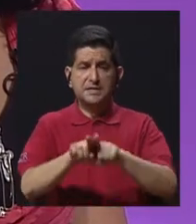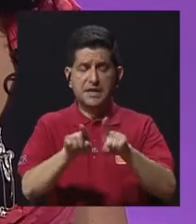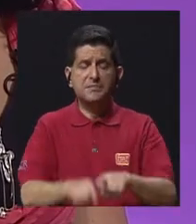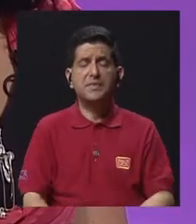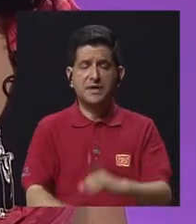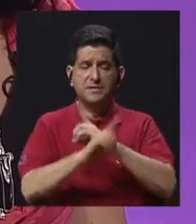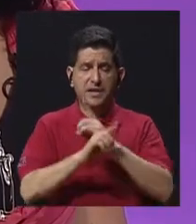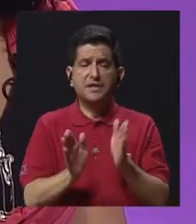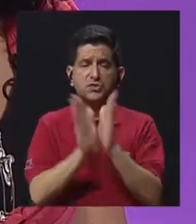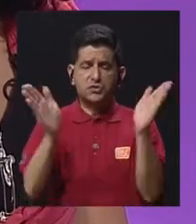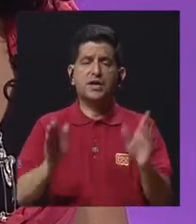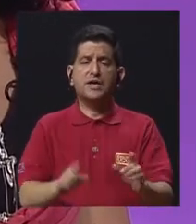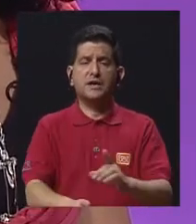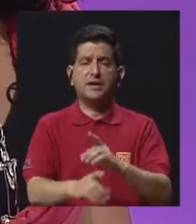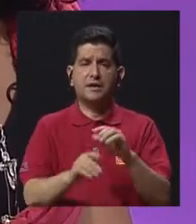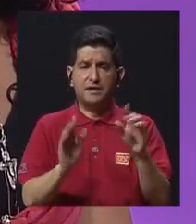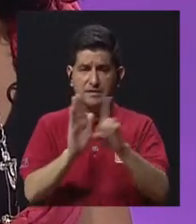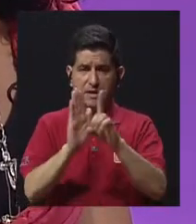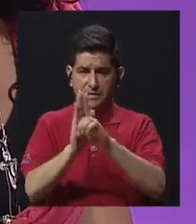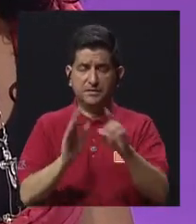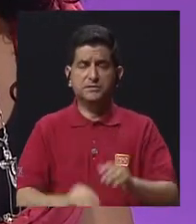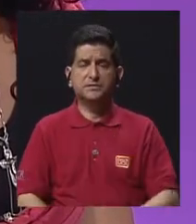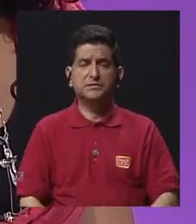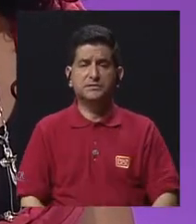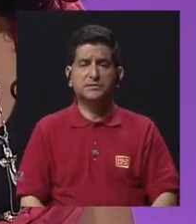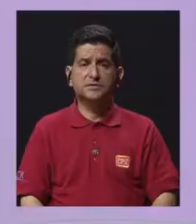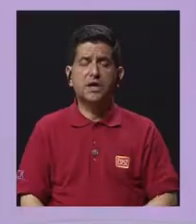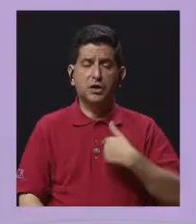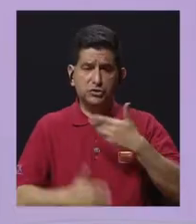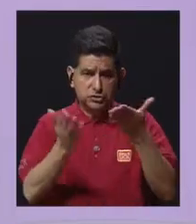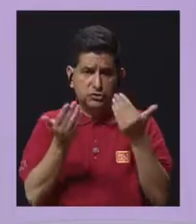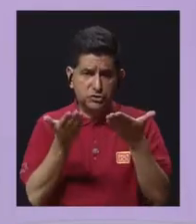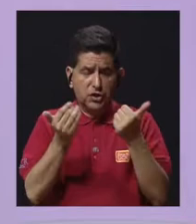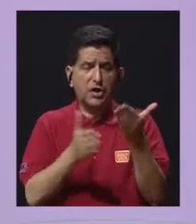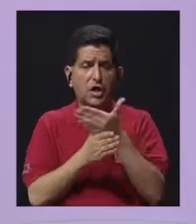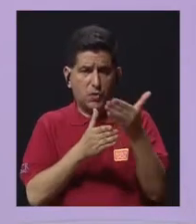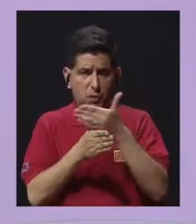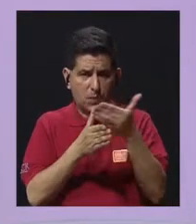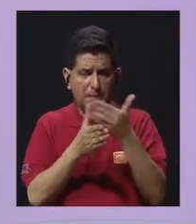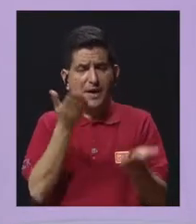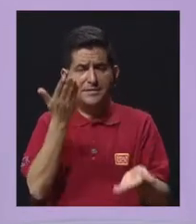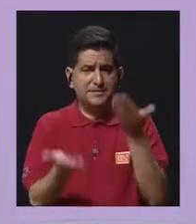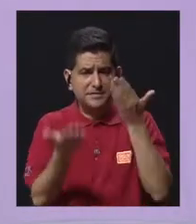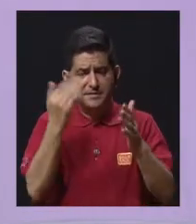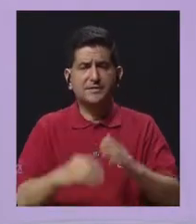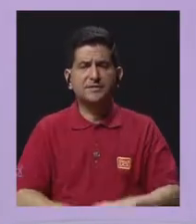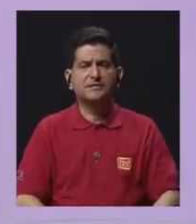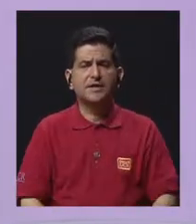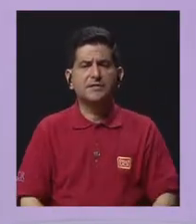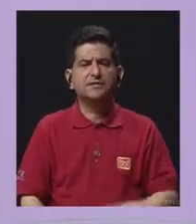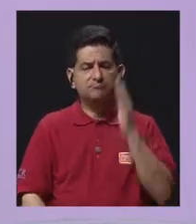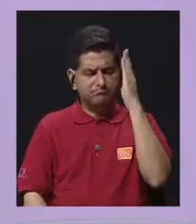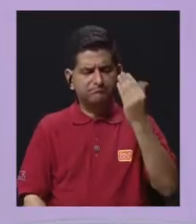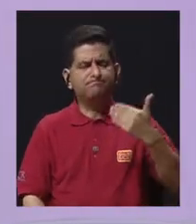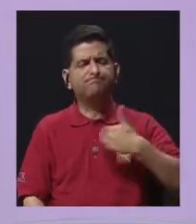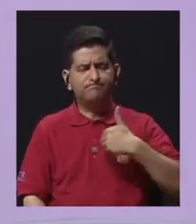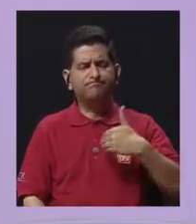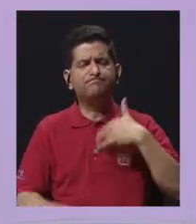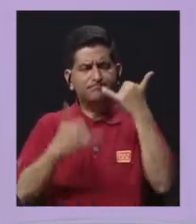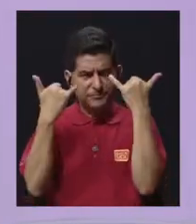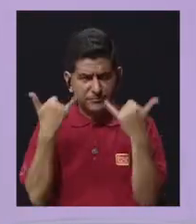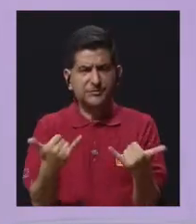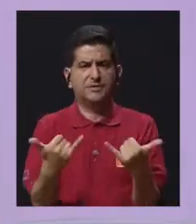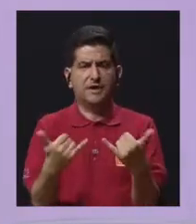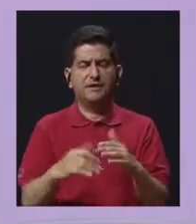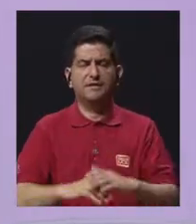mujeres, y aunque sí defendemos derechos en general. Y sí quiero compartir un poco